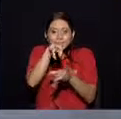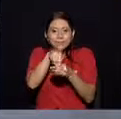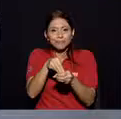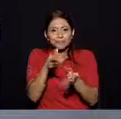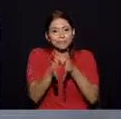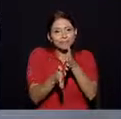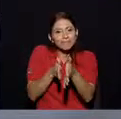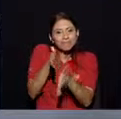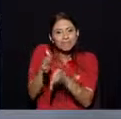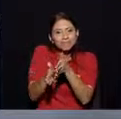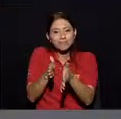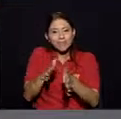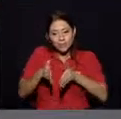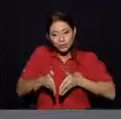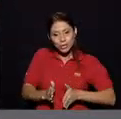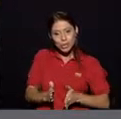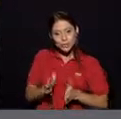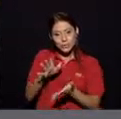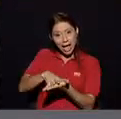siguiendo un poquito lo que dice doña Olga,